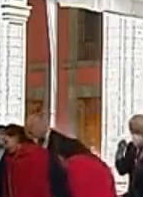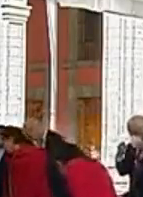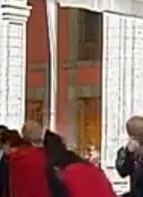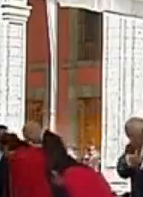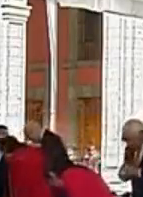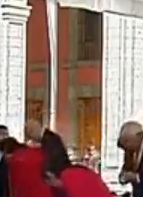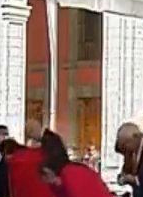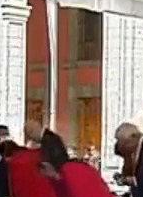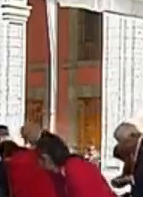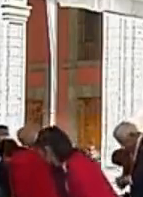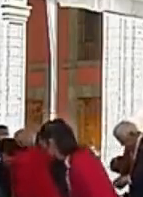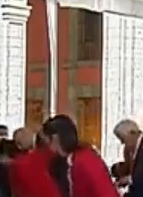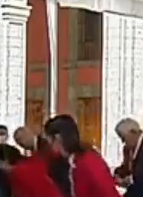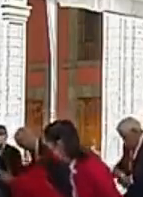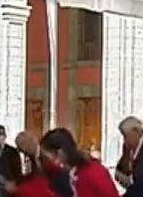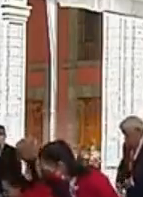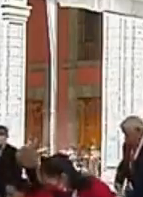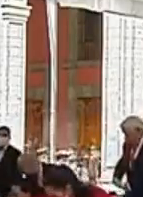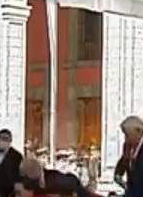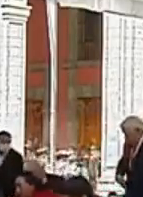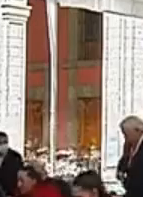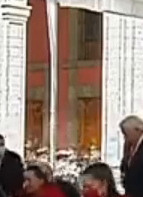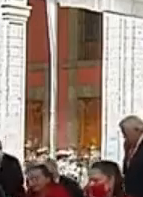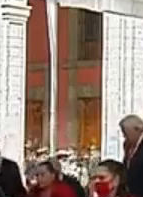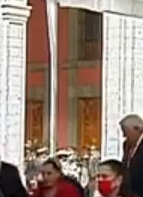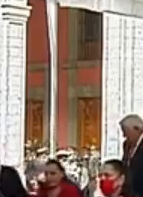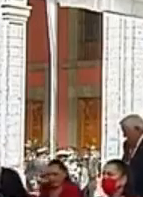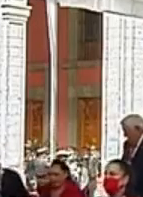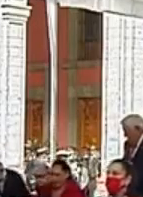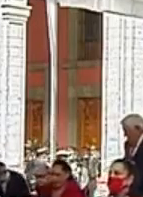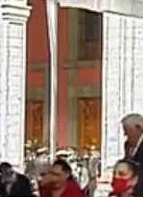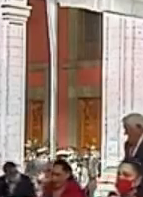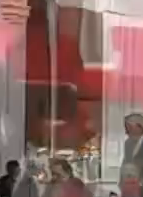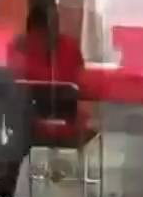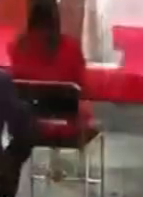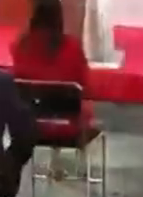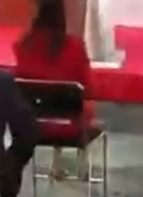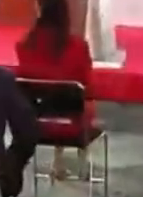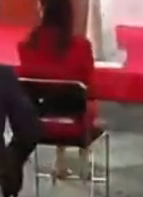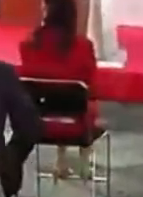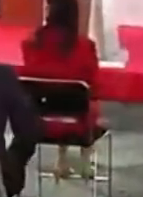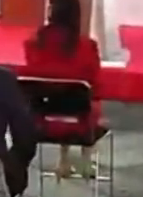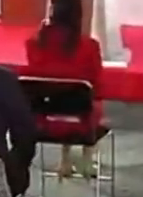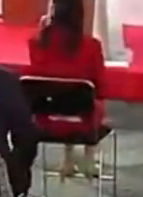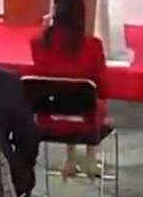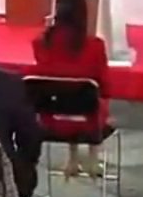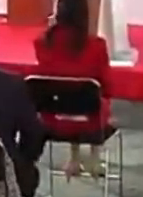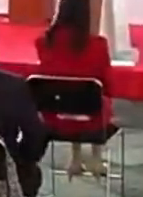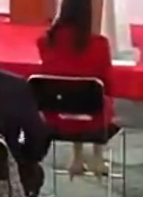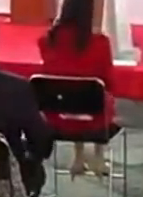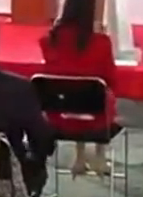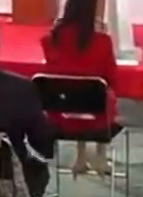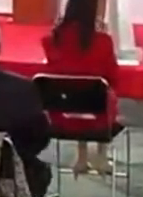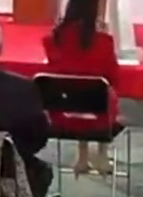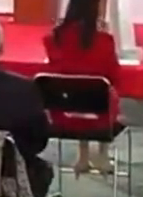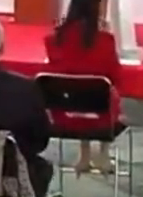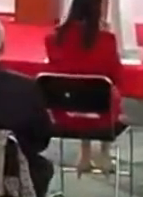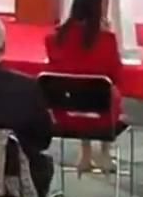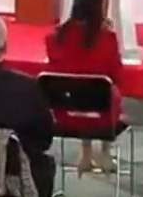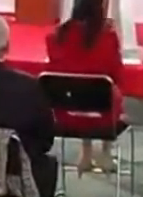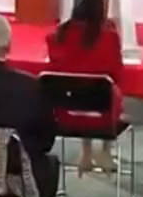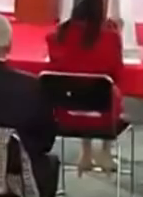Escuchemos el mensaje que dirige el licenciado Andrés Manuel López Obrador, presidente constitucional de los Estados Unidos